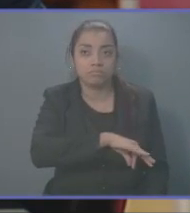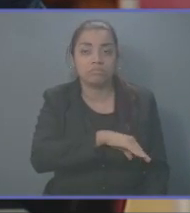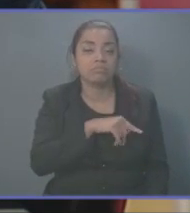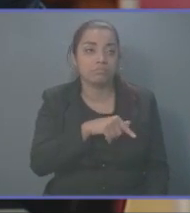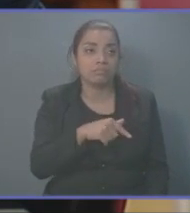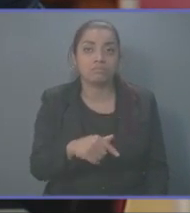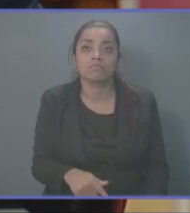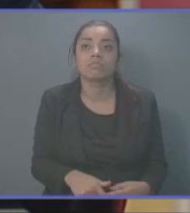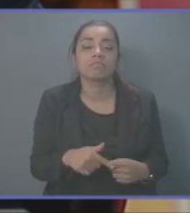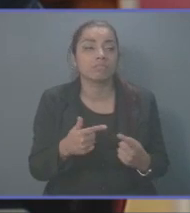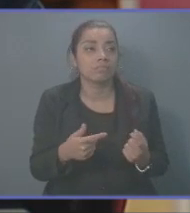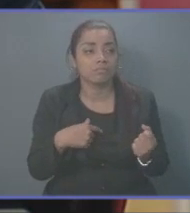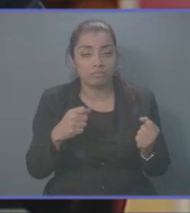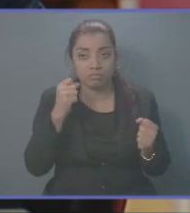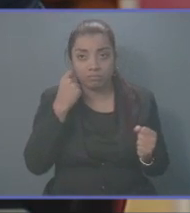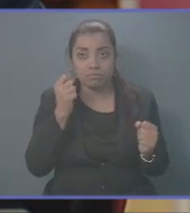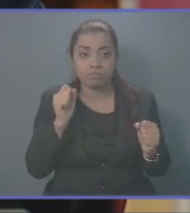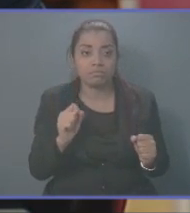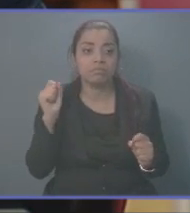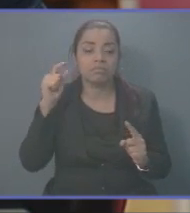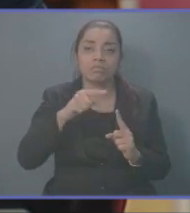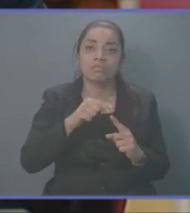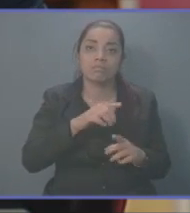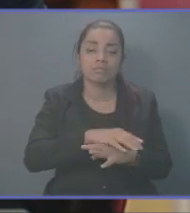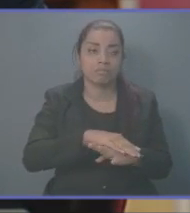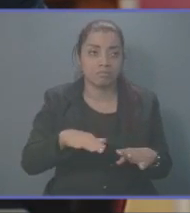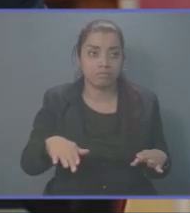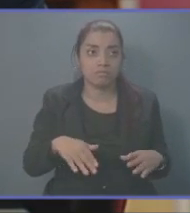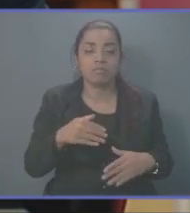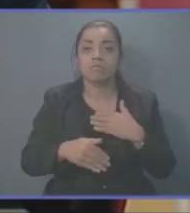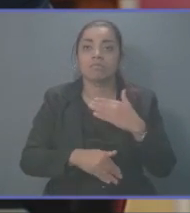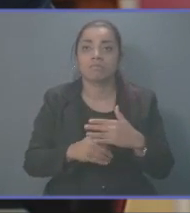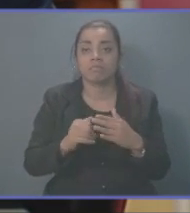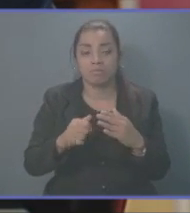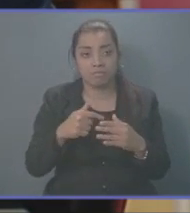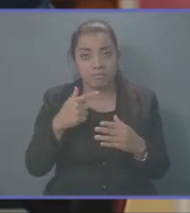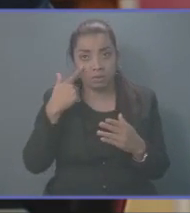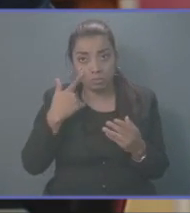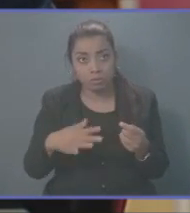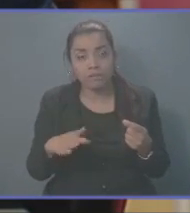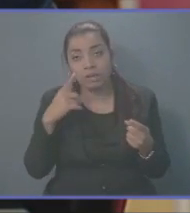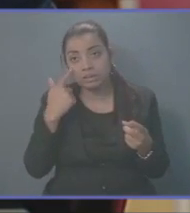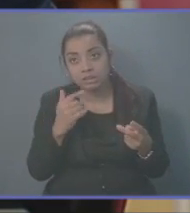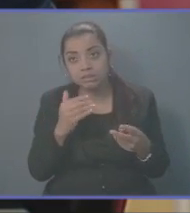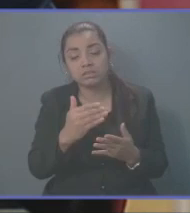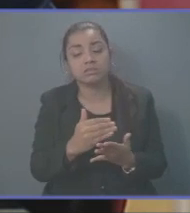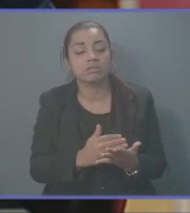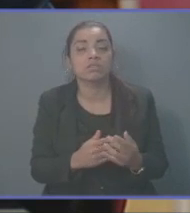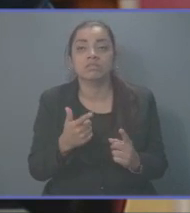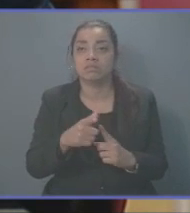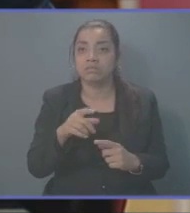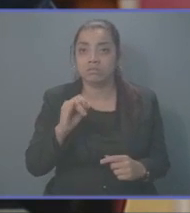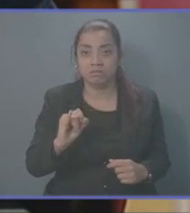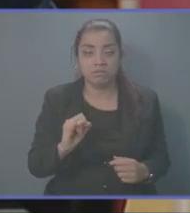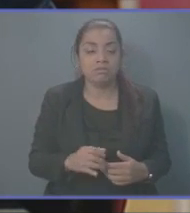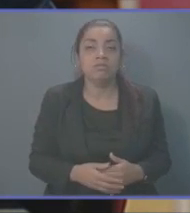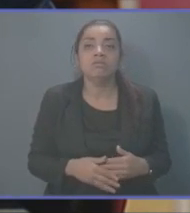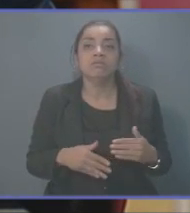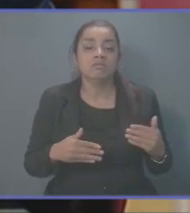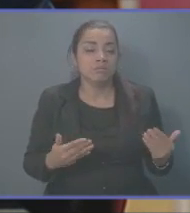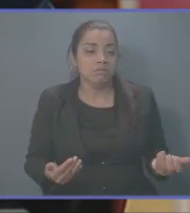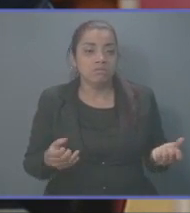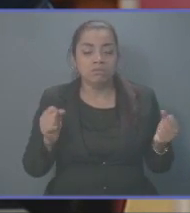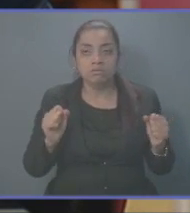mismo, se extenderá hasta la finalización del plazo de la apertura a pruebas. Y que